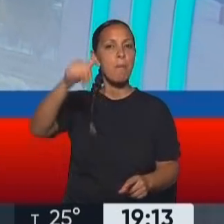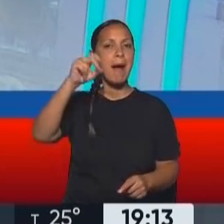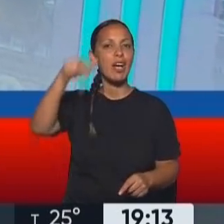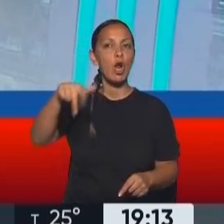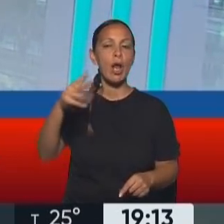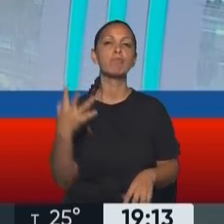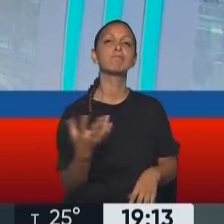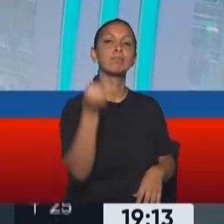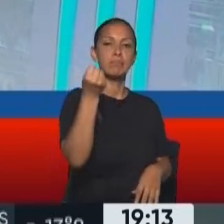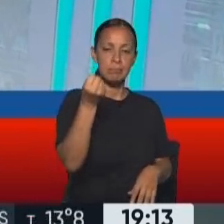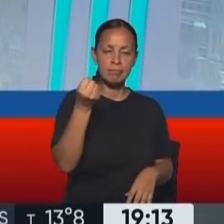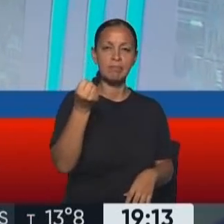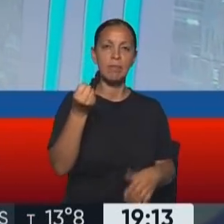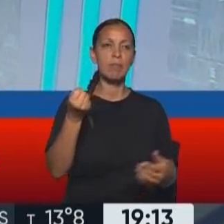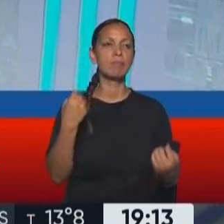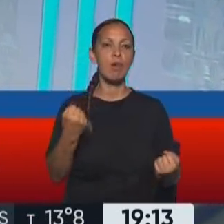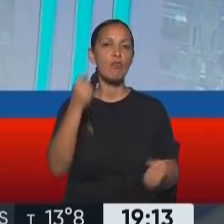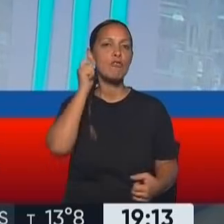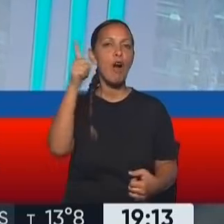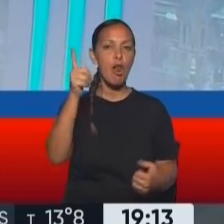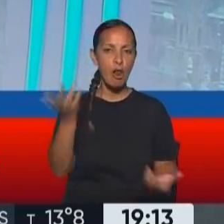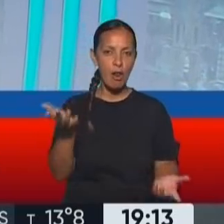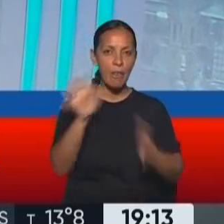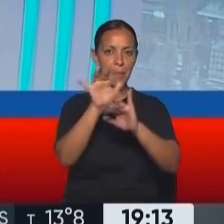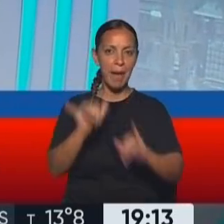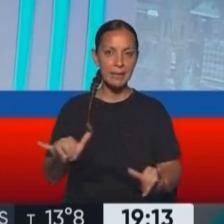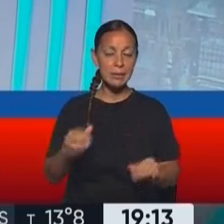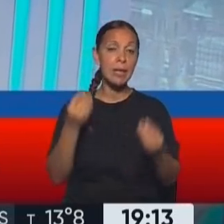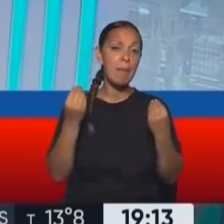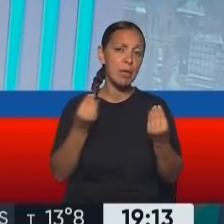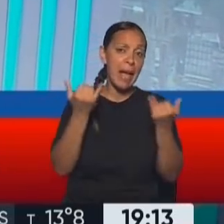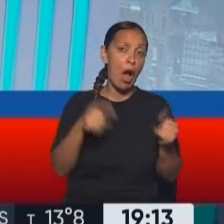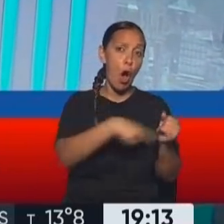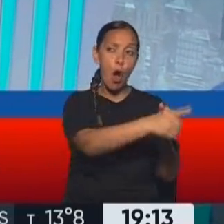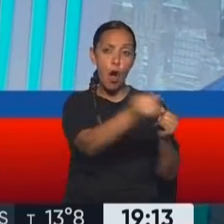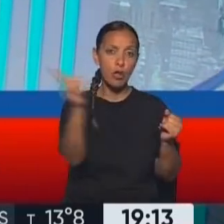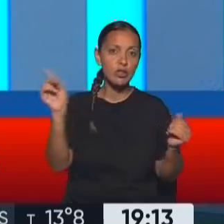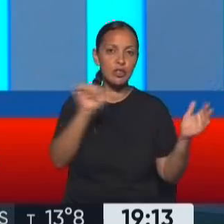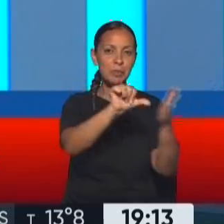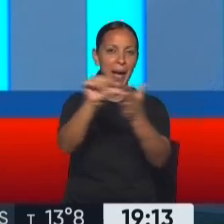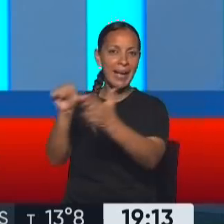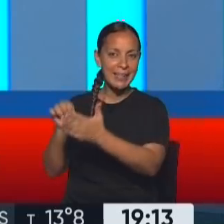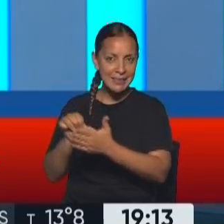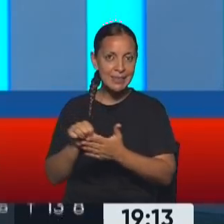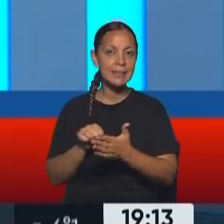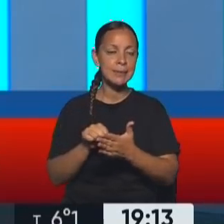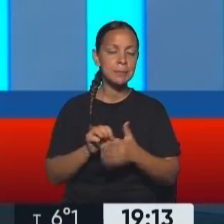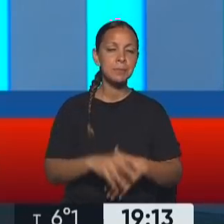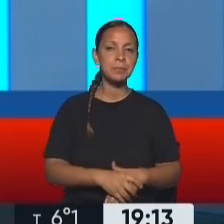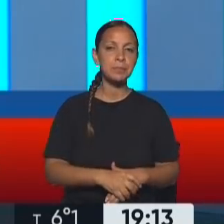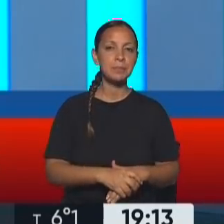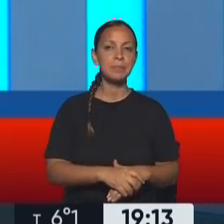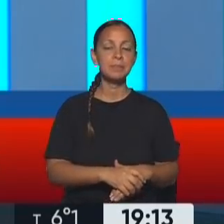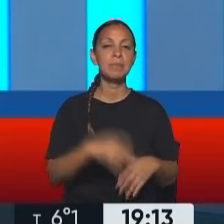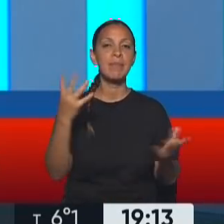quien logre este mérito de la paz. Porque evidentemente hay una debilidad en el resto de los países. Olaf Scholz, el actual